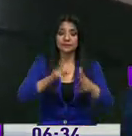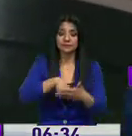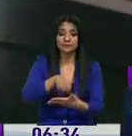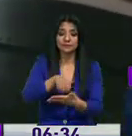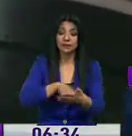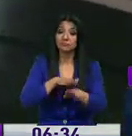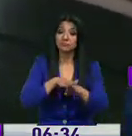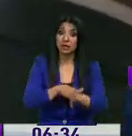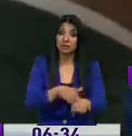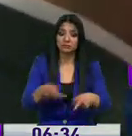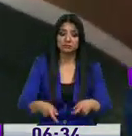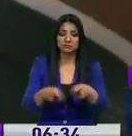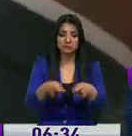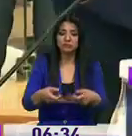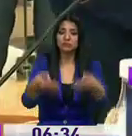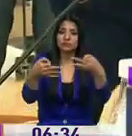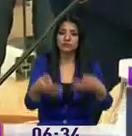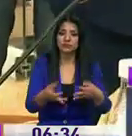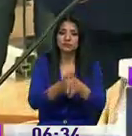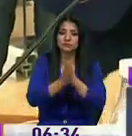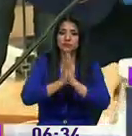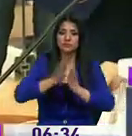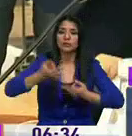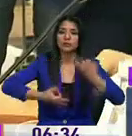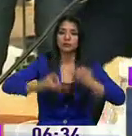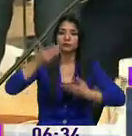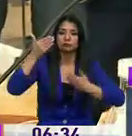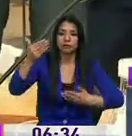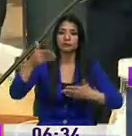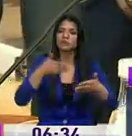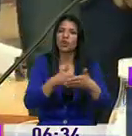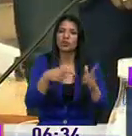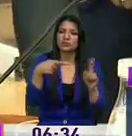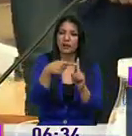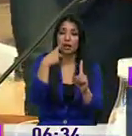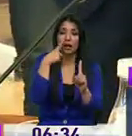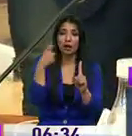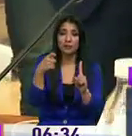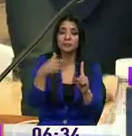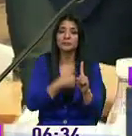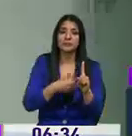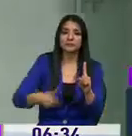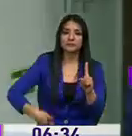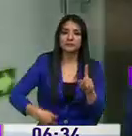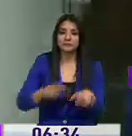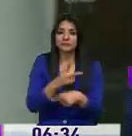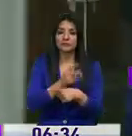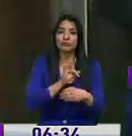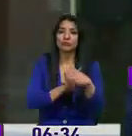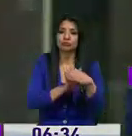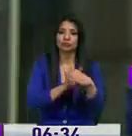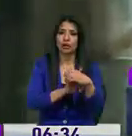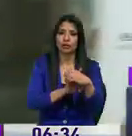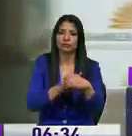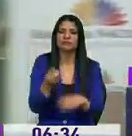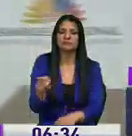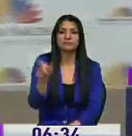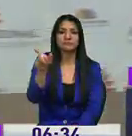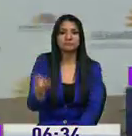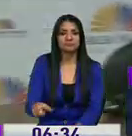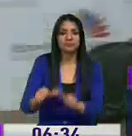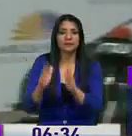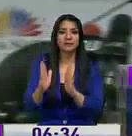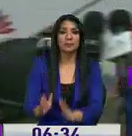fue presentado de manera oficial el pedido de juicio político en contra del presidente del consejo de participación este proceso lo impulsa el legislador